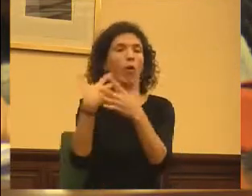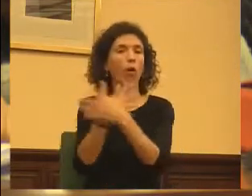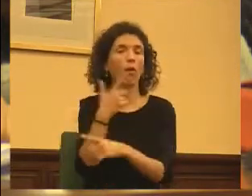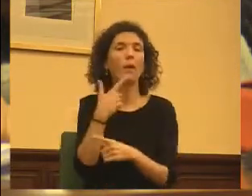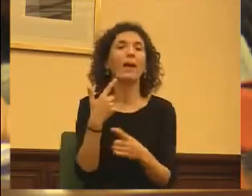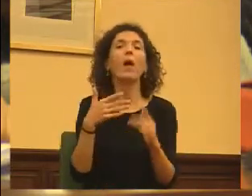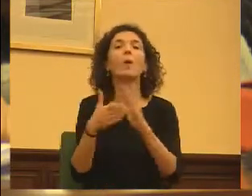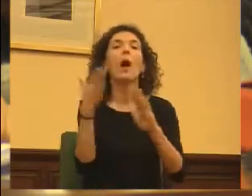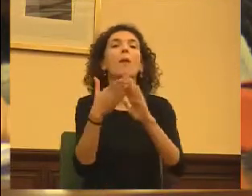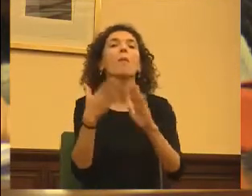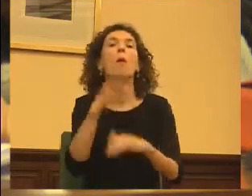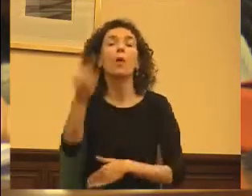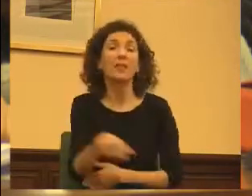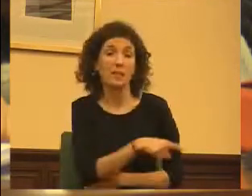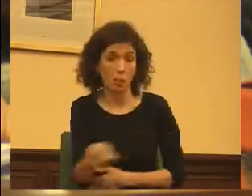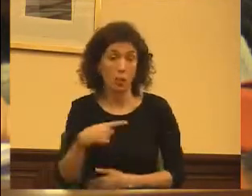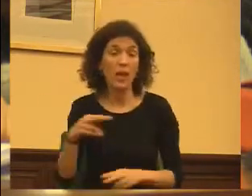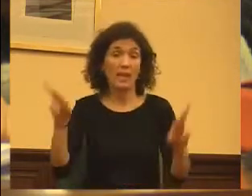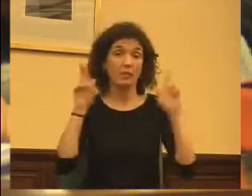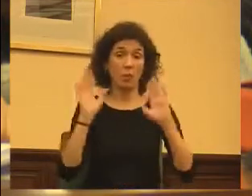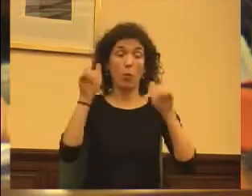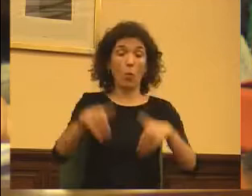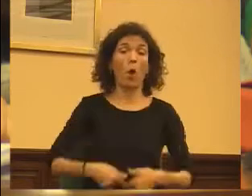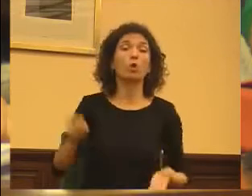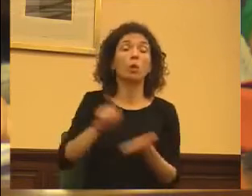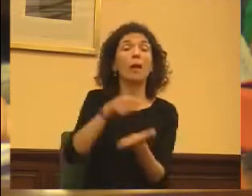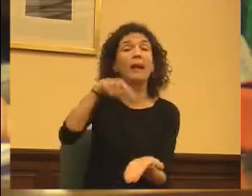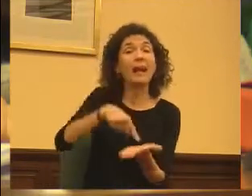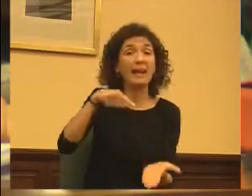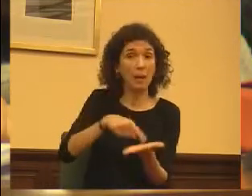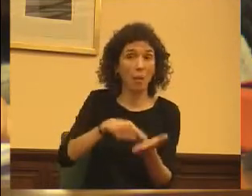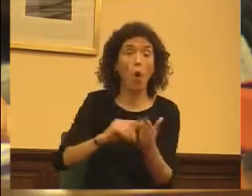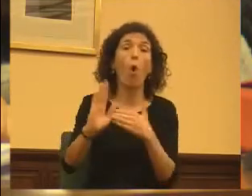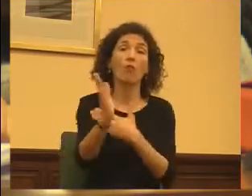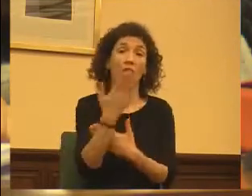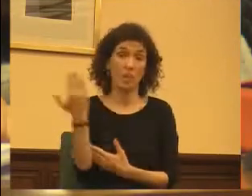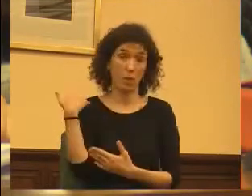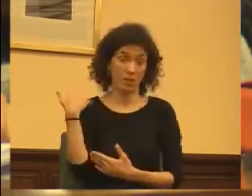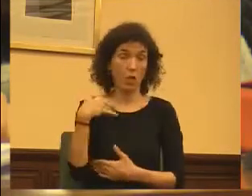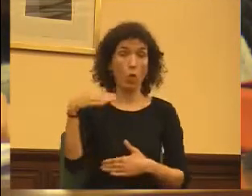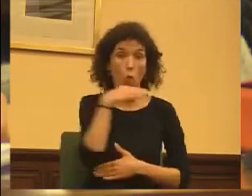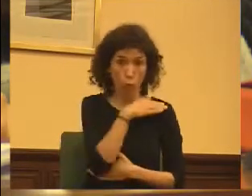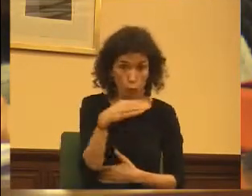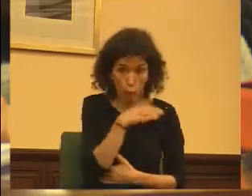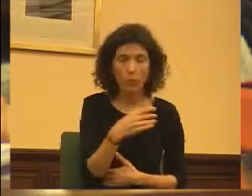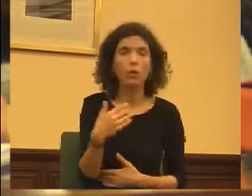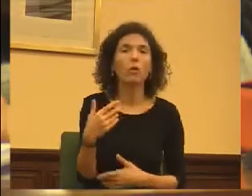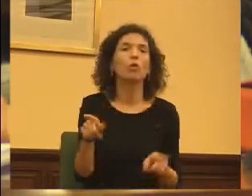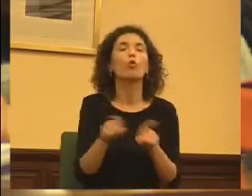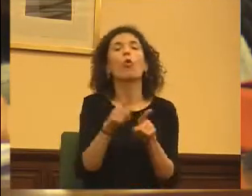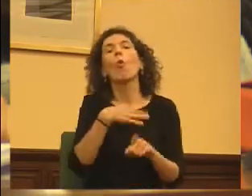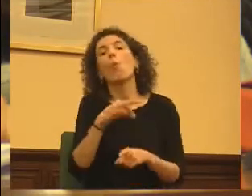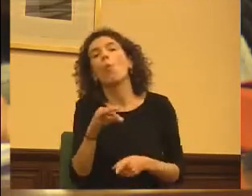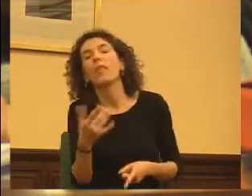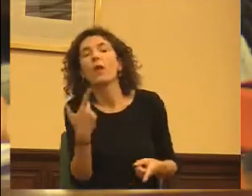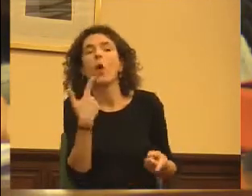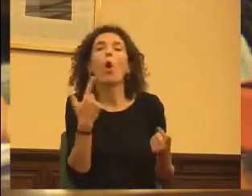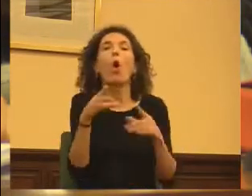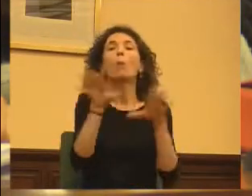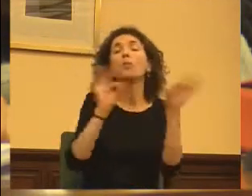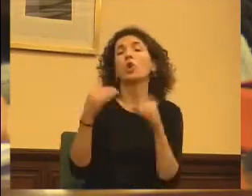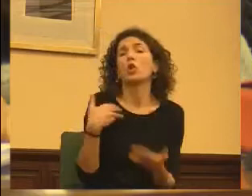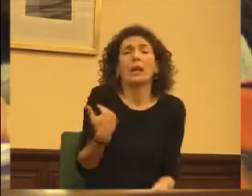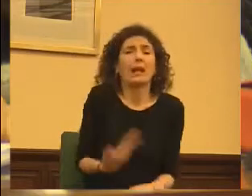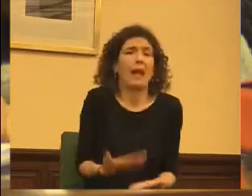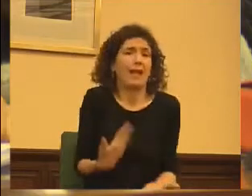para estudiar su viabilidad, y que espero no tener que volver a reclamar como la que nos ofrecieron en octubre, no pueden barajarse opciones